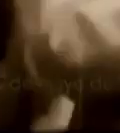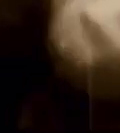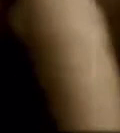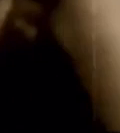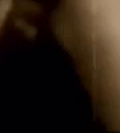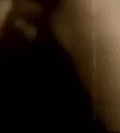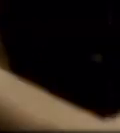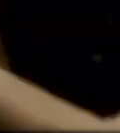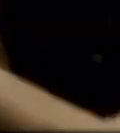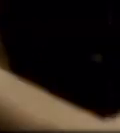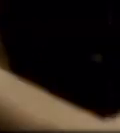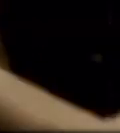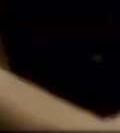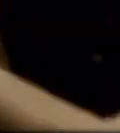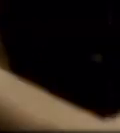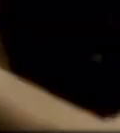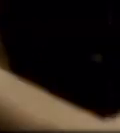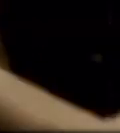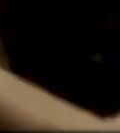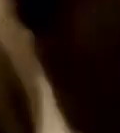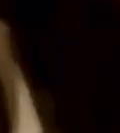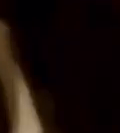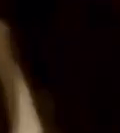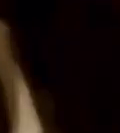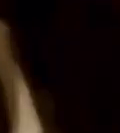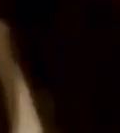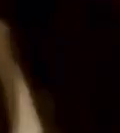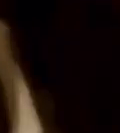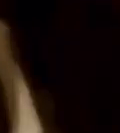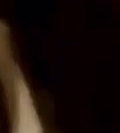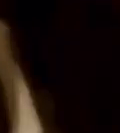Puedo guiar el barco y hasta